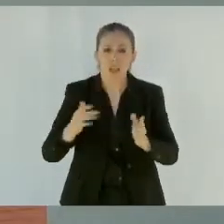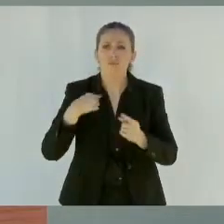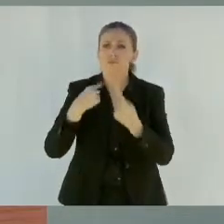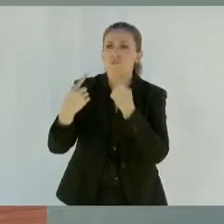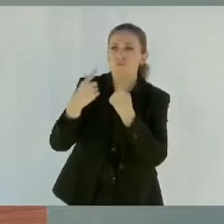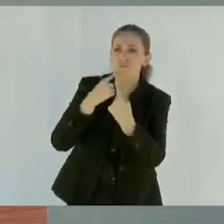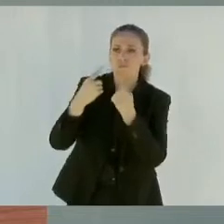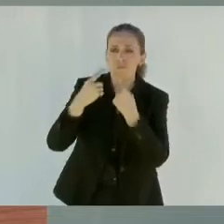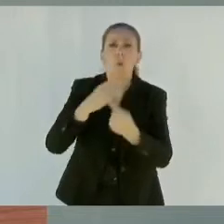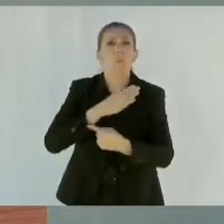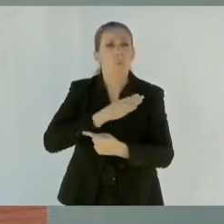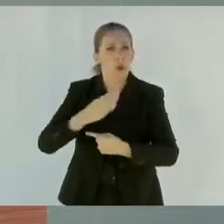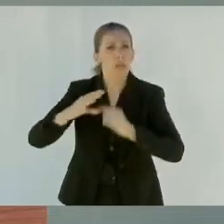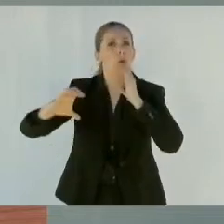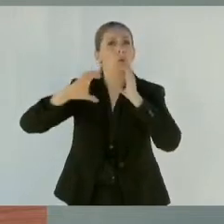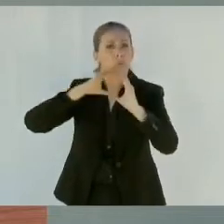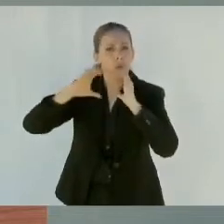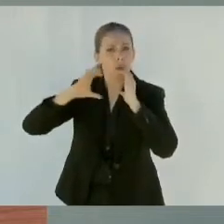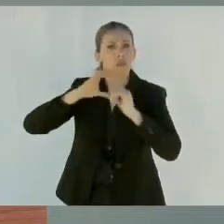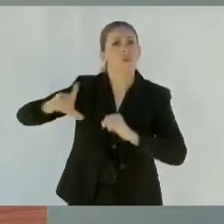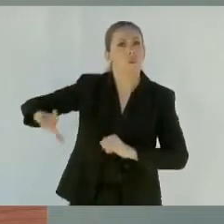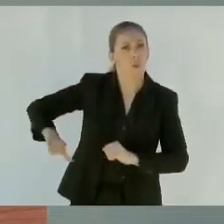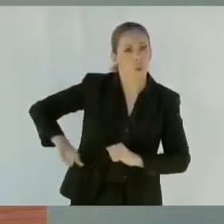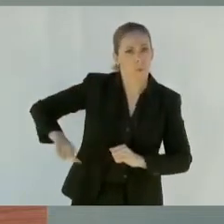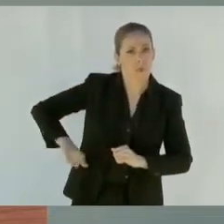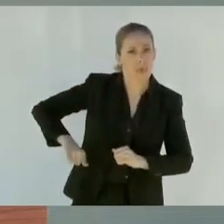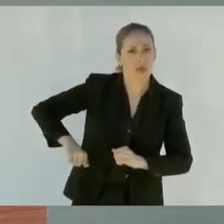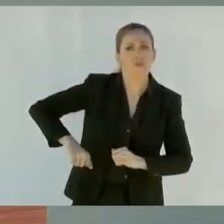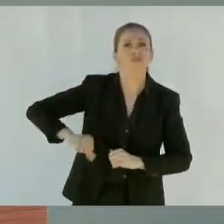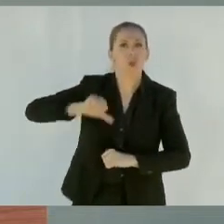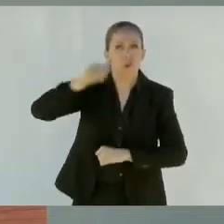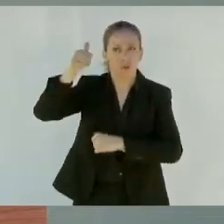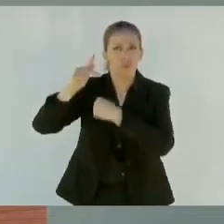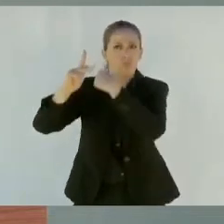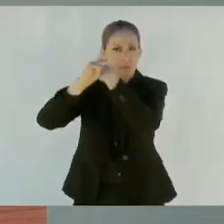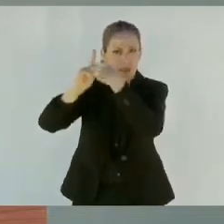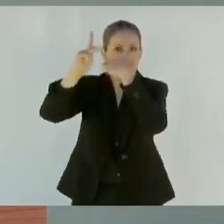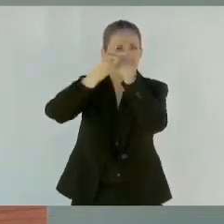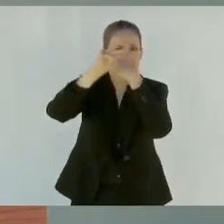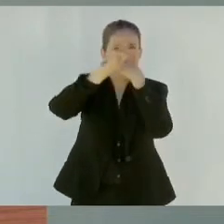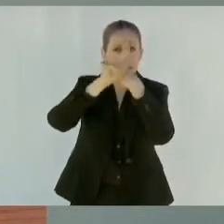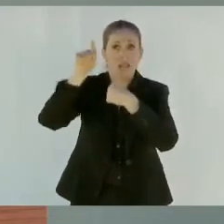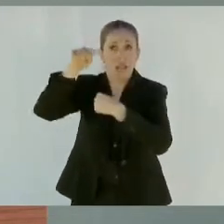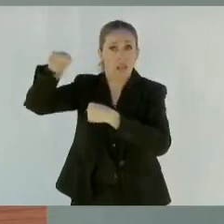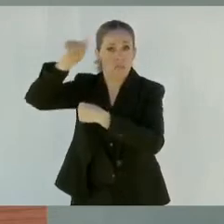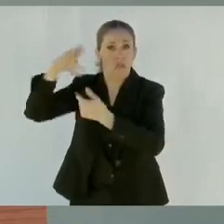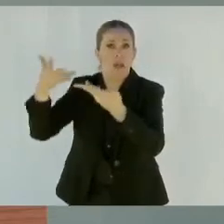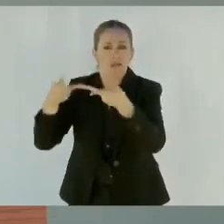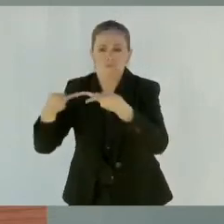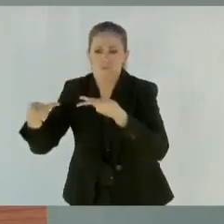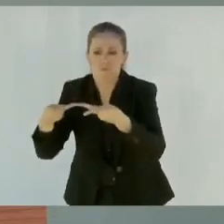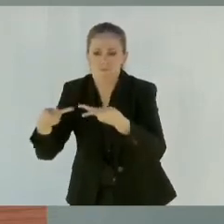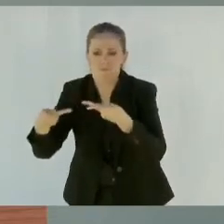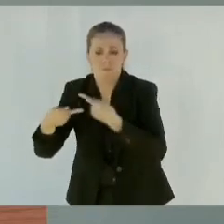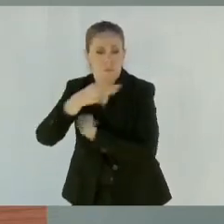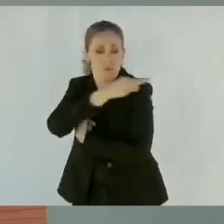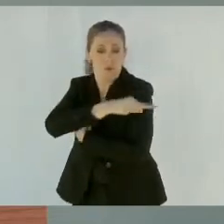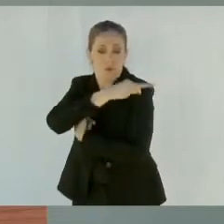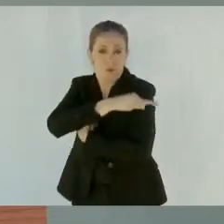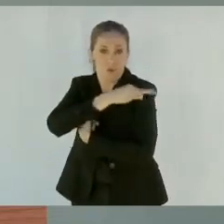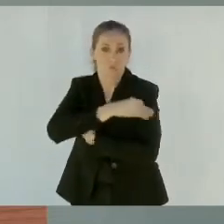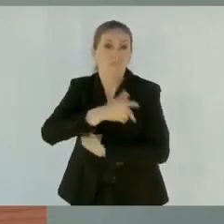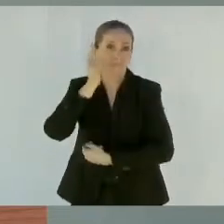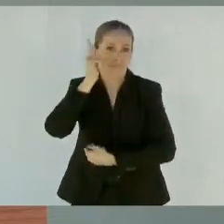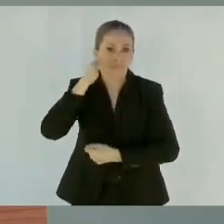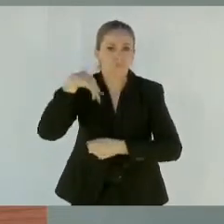gobiernos donde se está produciendo la vacuna para que se apoye a México y